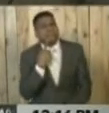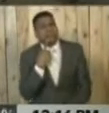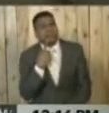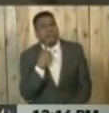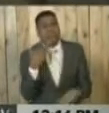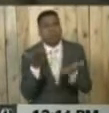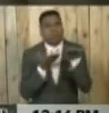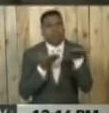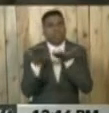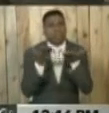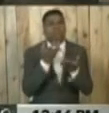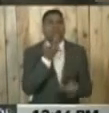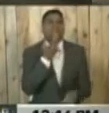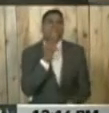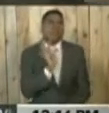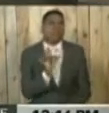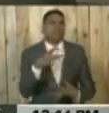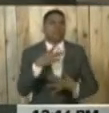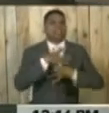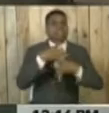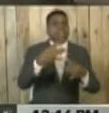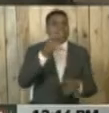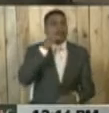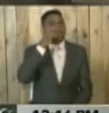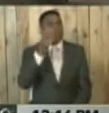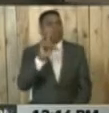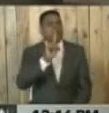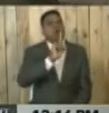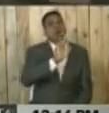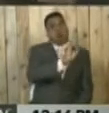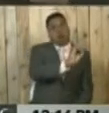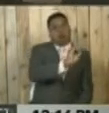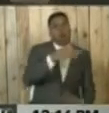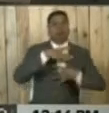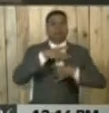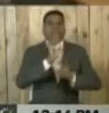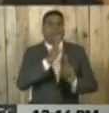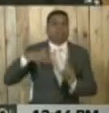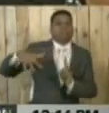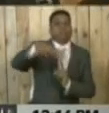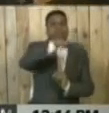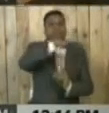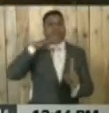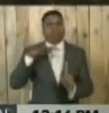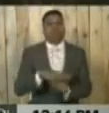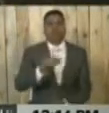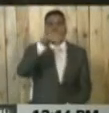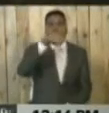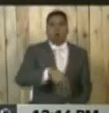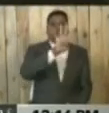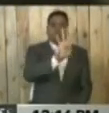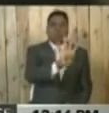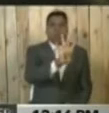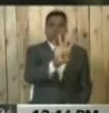un servicio de interés público a un servicio de interés general. Hoy es 4 de octubre,